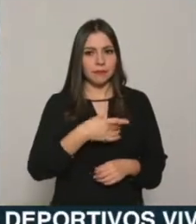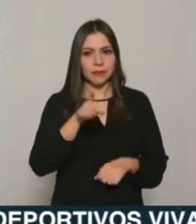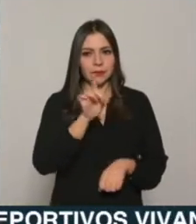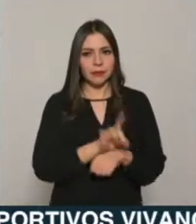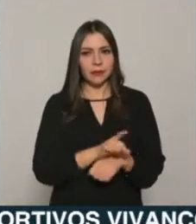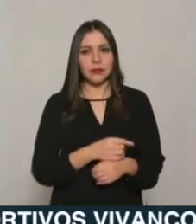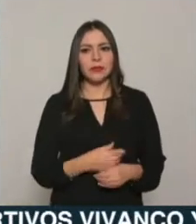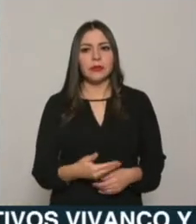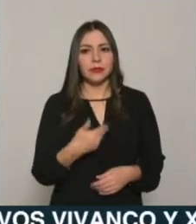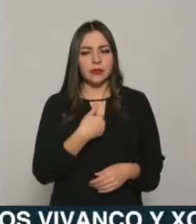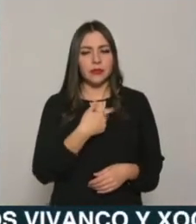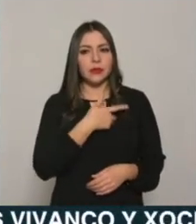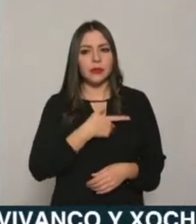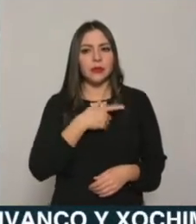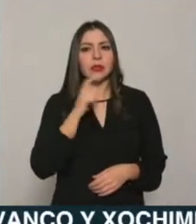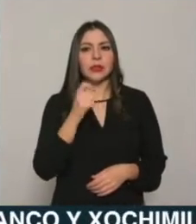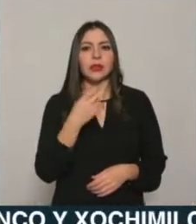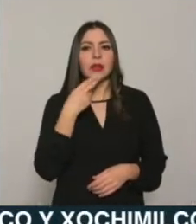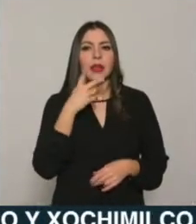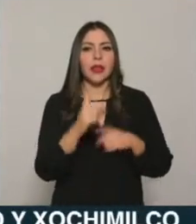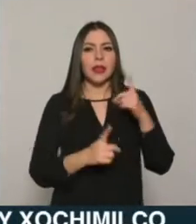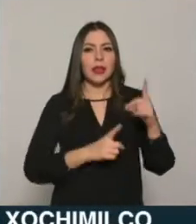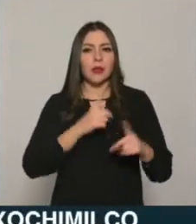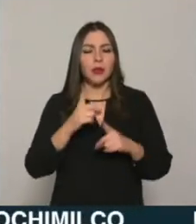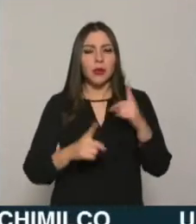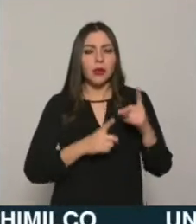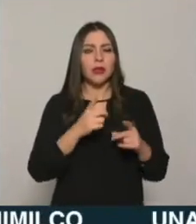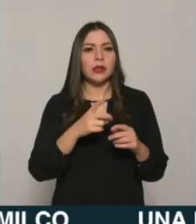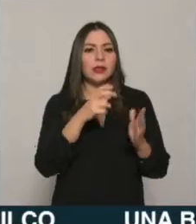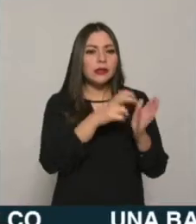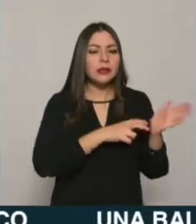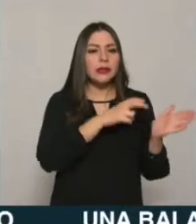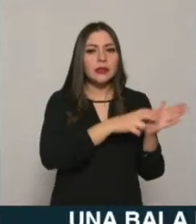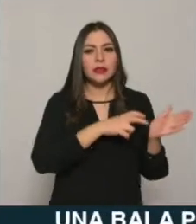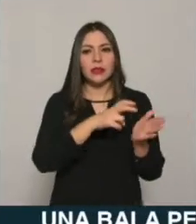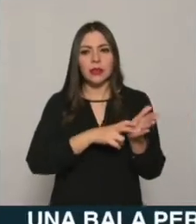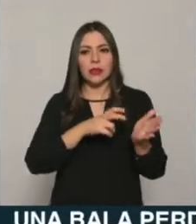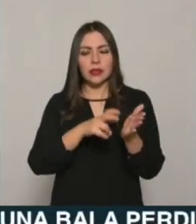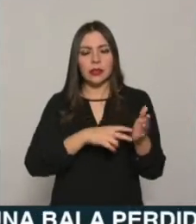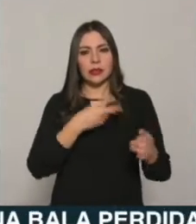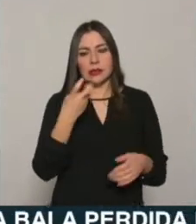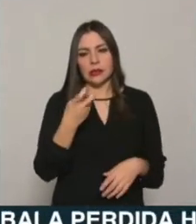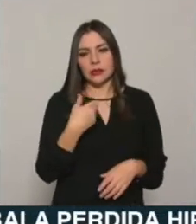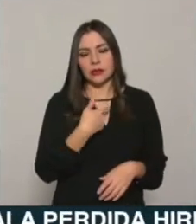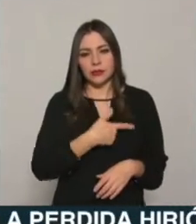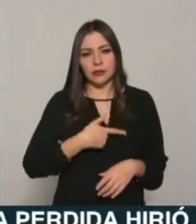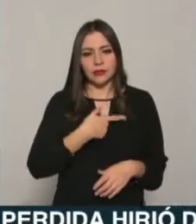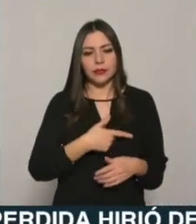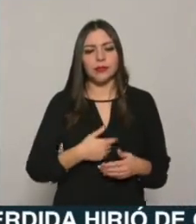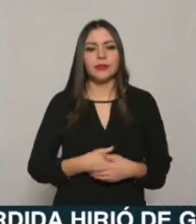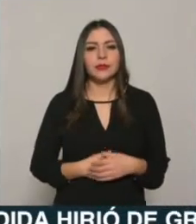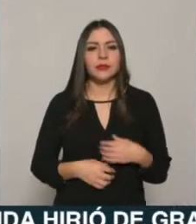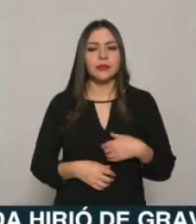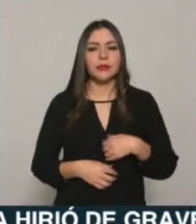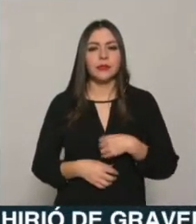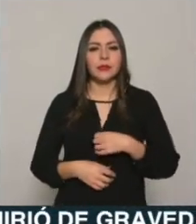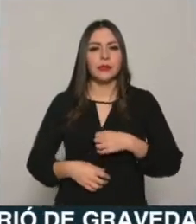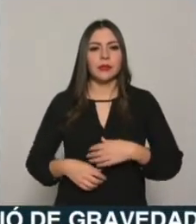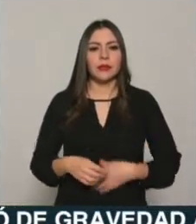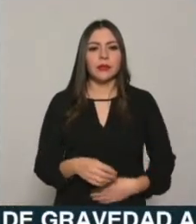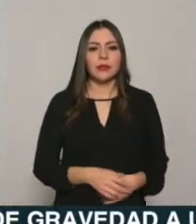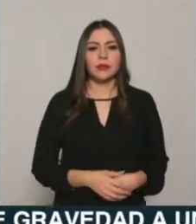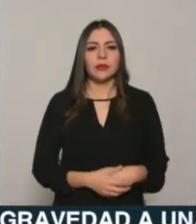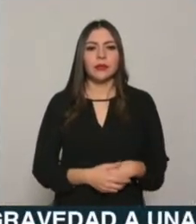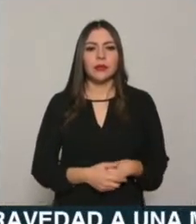es inculcar el deporte. Yo doy clases aquí, es inculcar el deporte, ¿no? De que pues no solamente